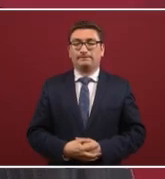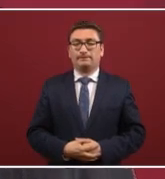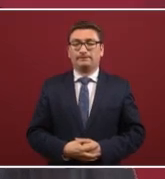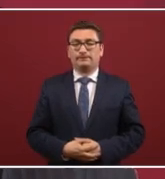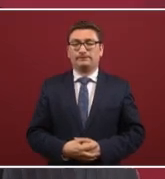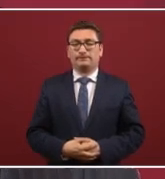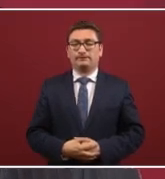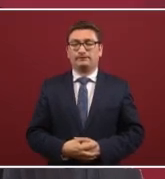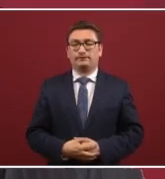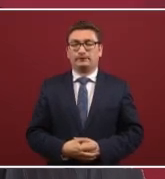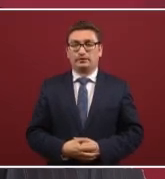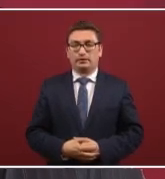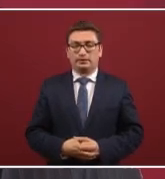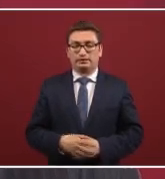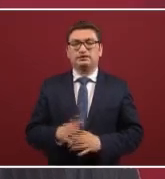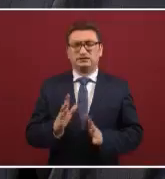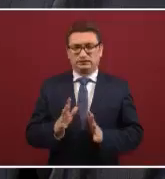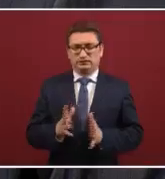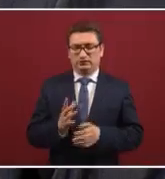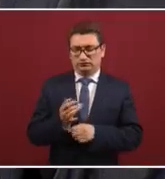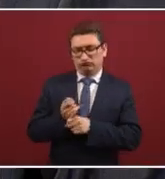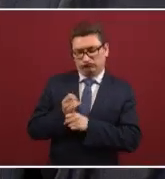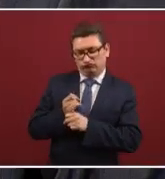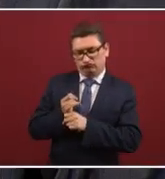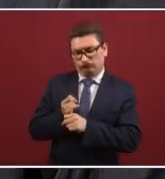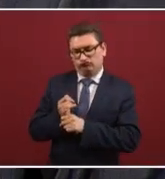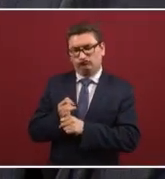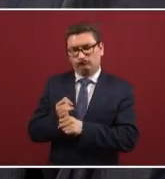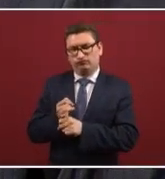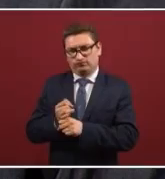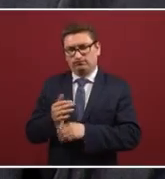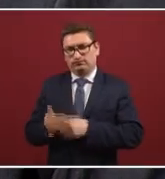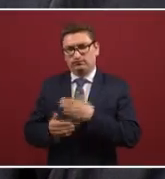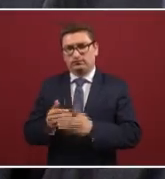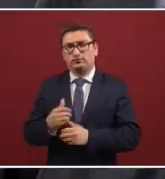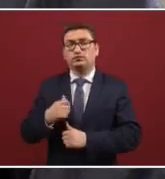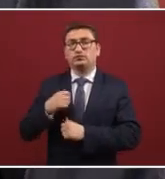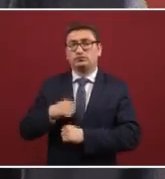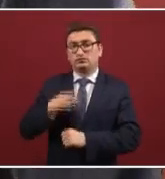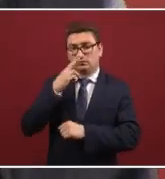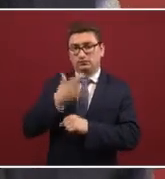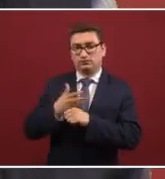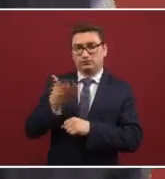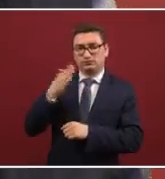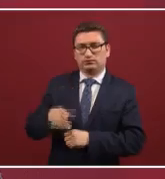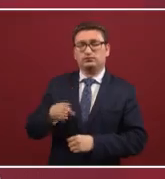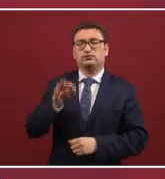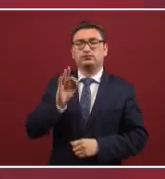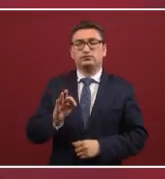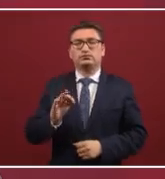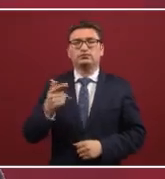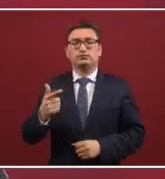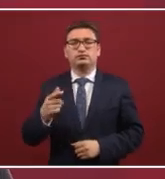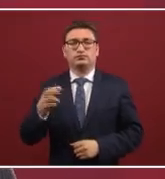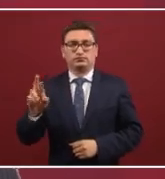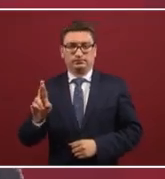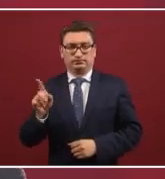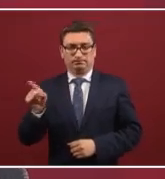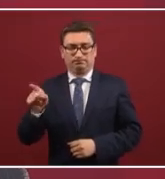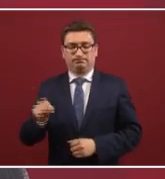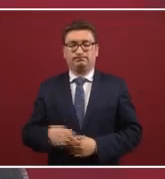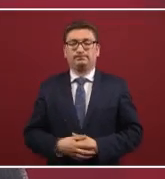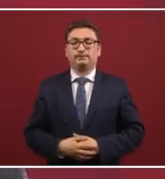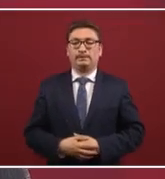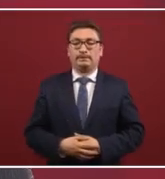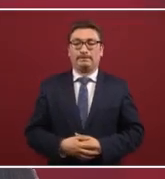Ya se está haciendo la investigación, está a cargo de la Fiscalía General